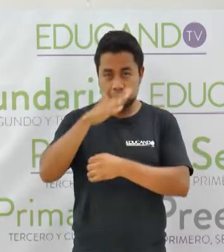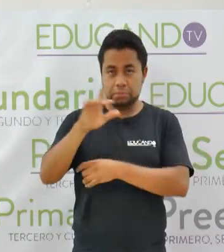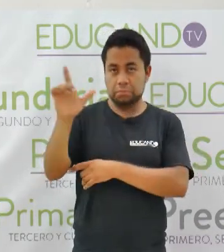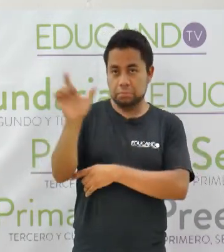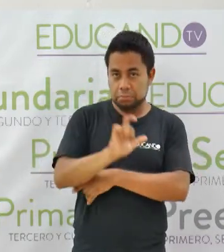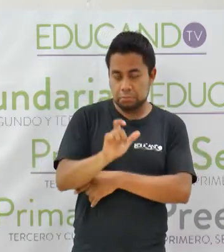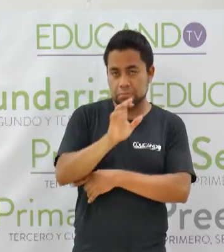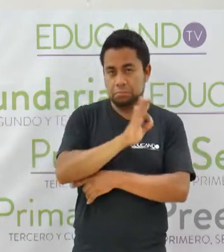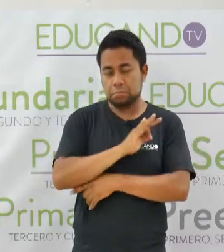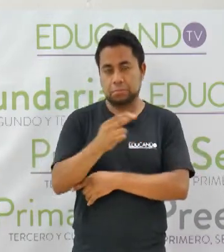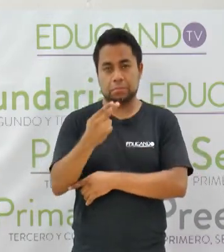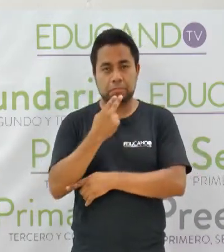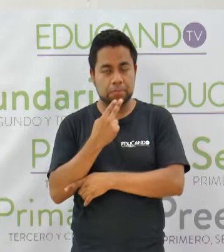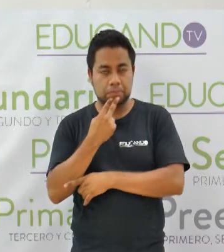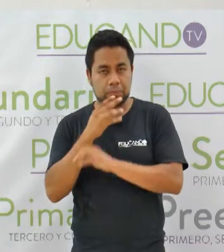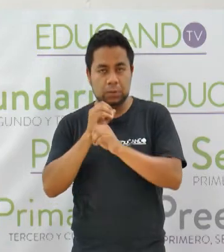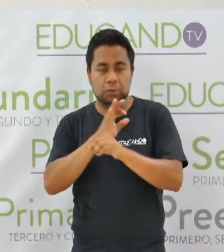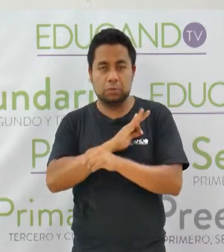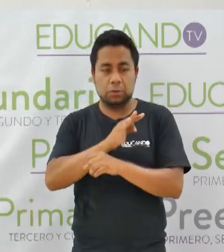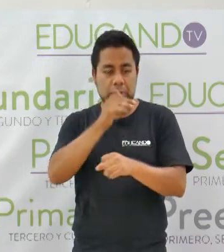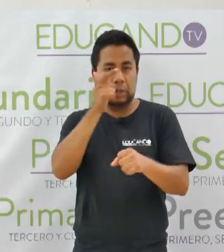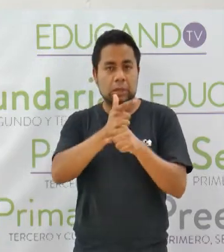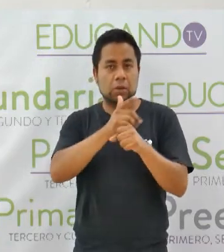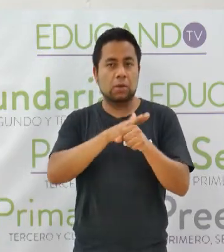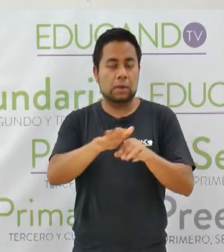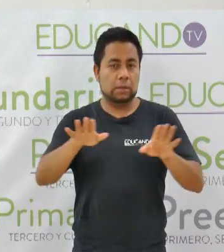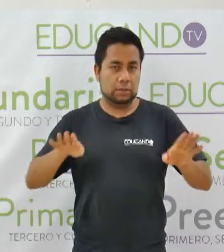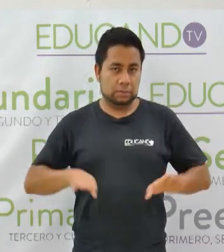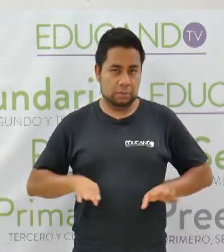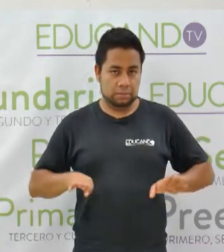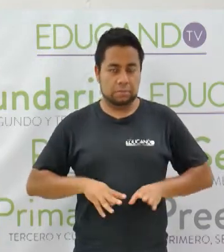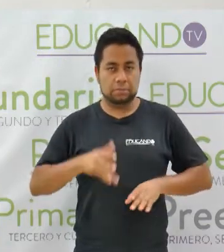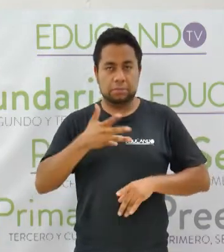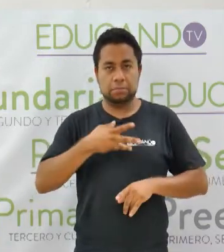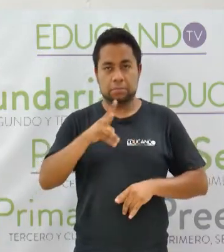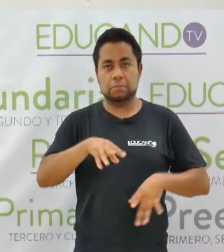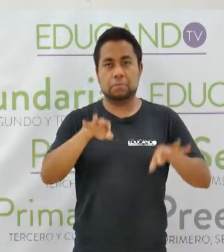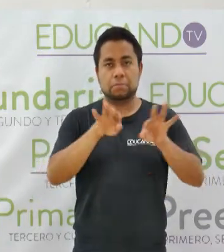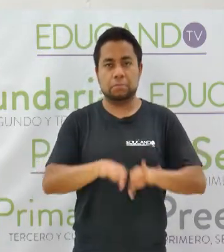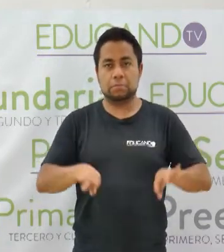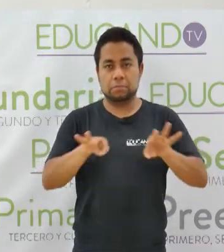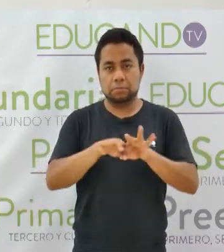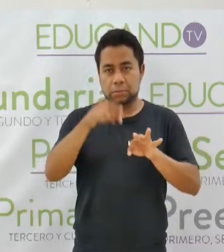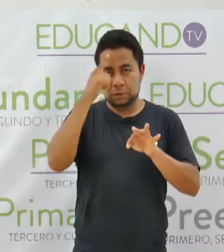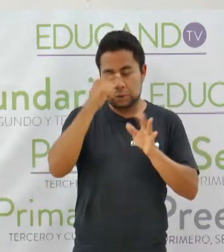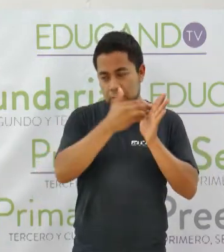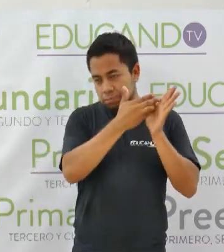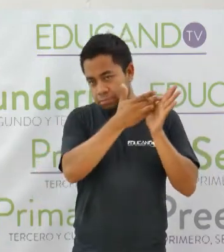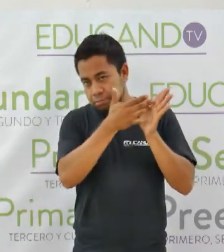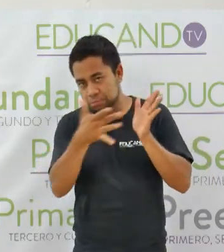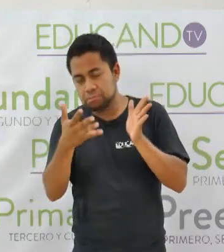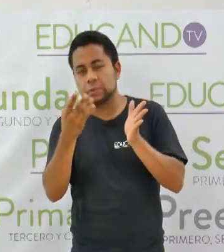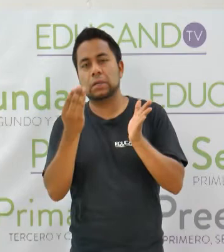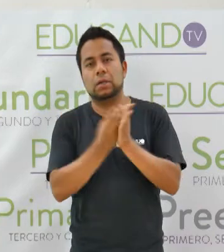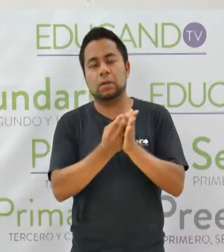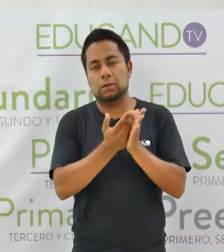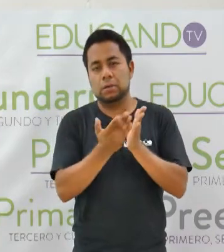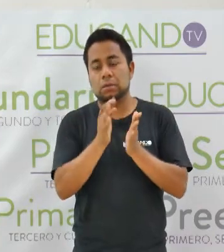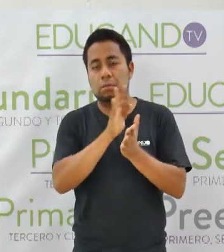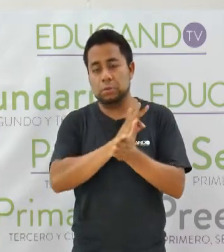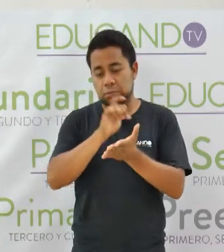qué momento pueden utilizarlos y también reconocer dichas características. Es muy importante que a lo largo de toda esta sesión puedas